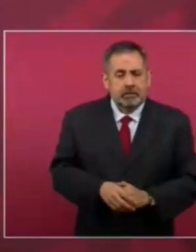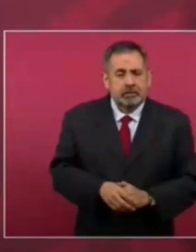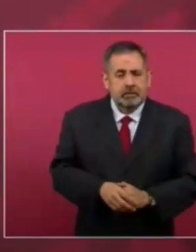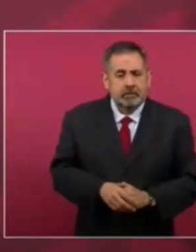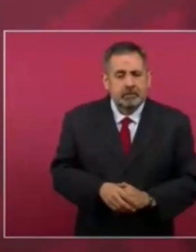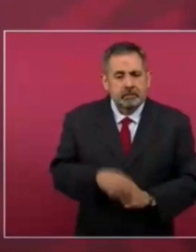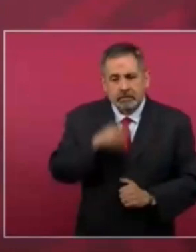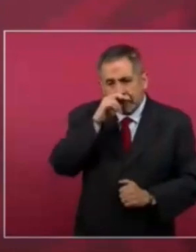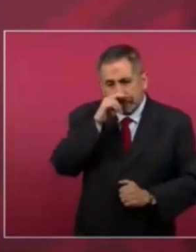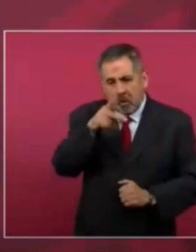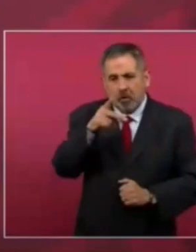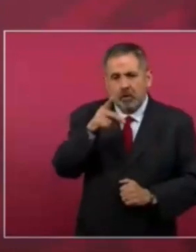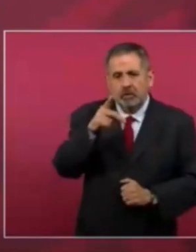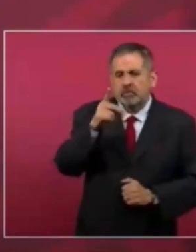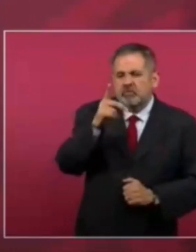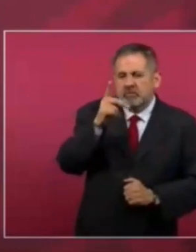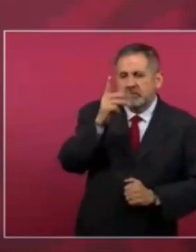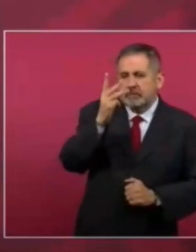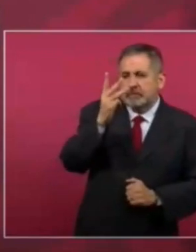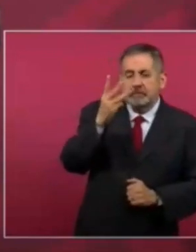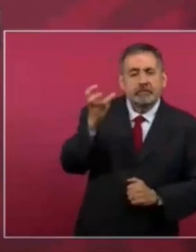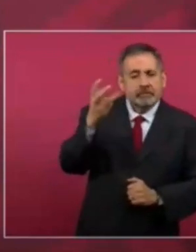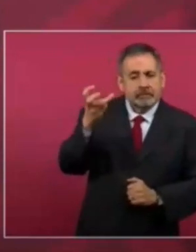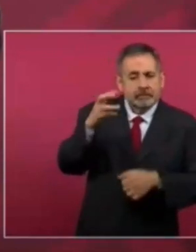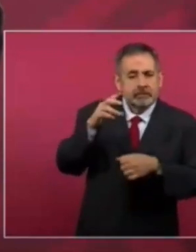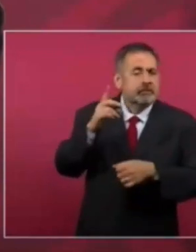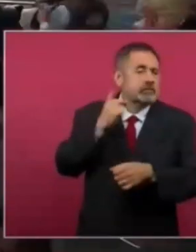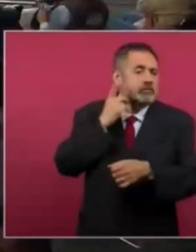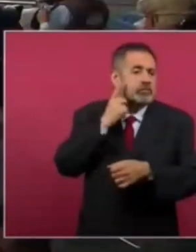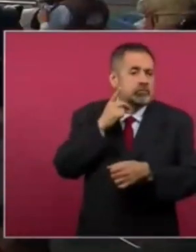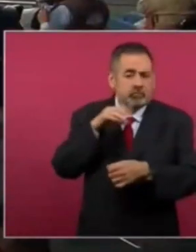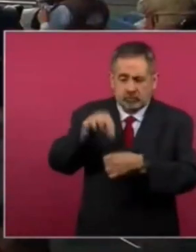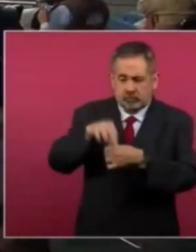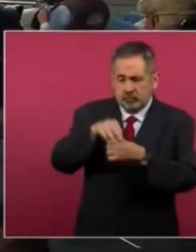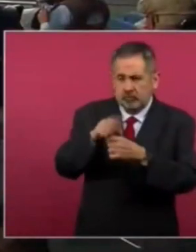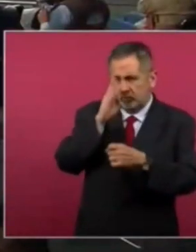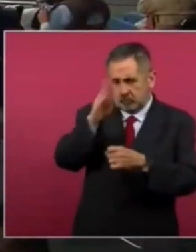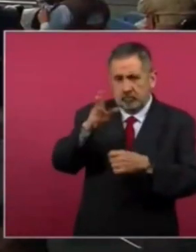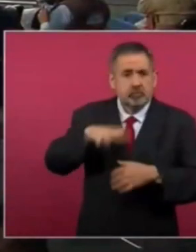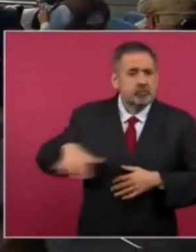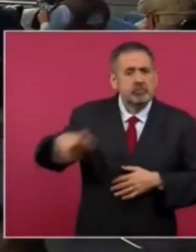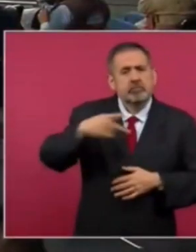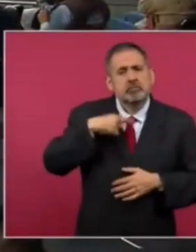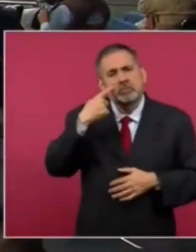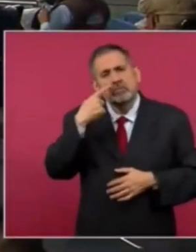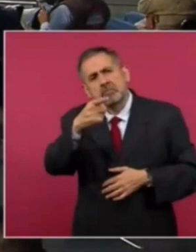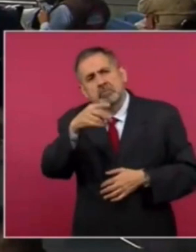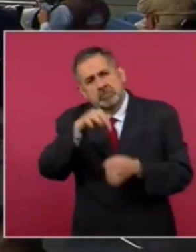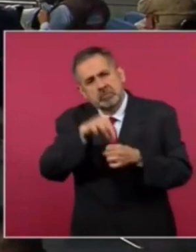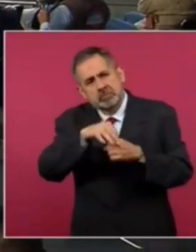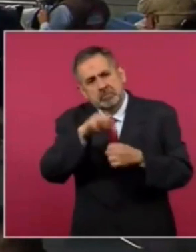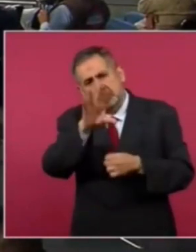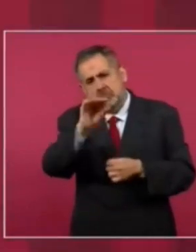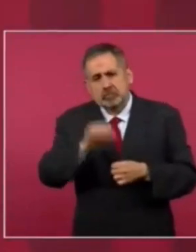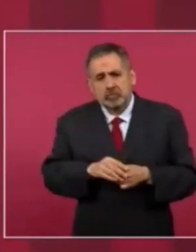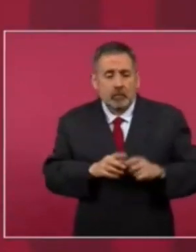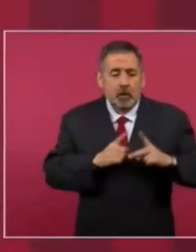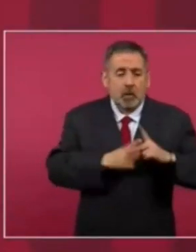¿Por qué no 300 y que sean electos de manera directa por el pueblo? Y los